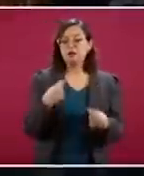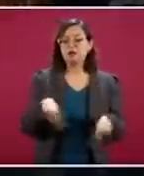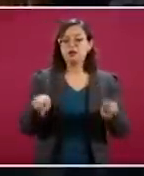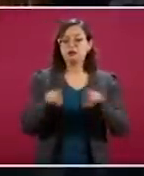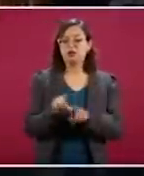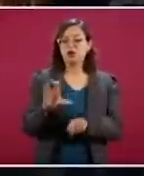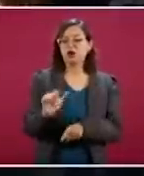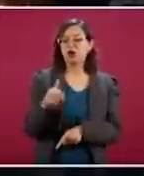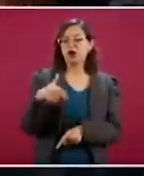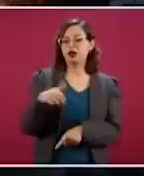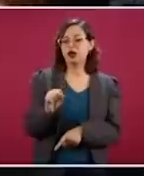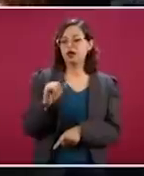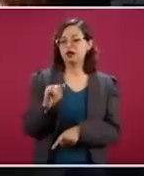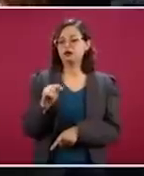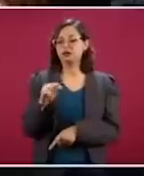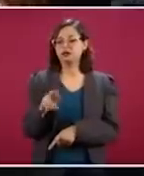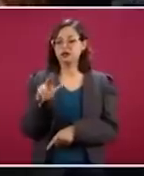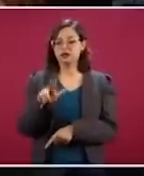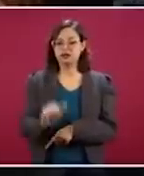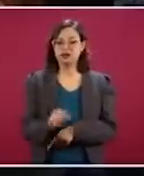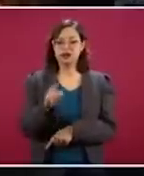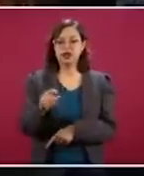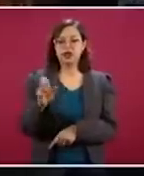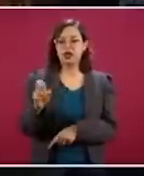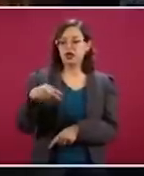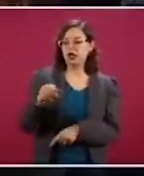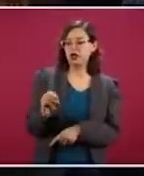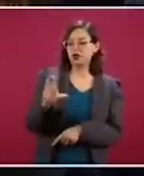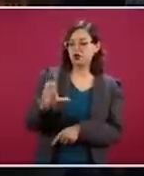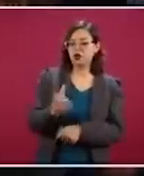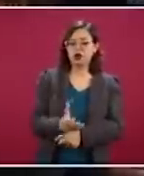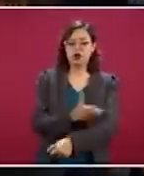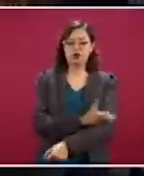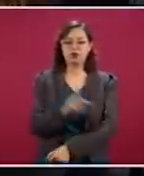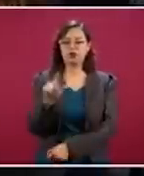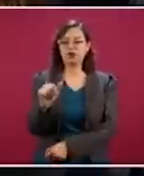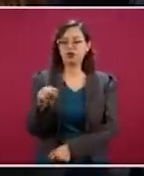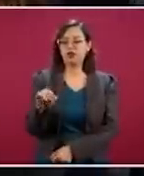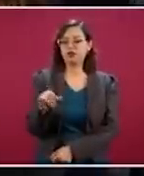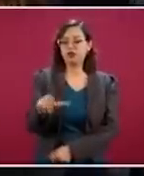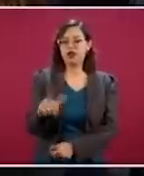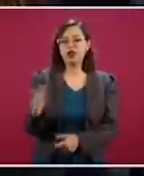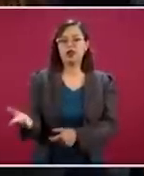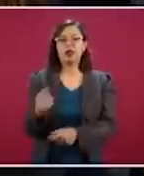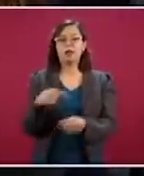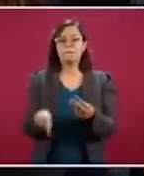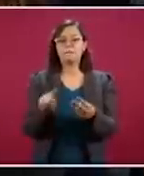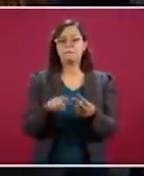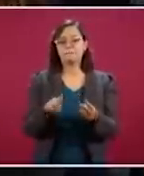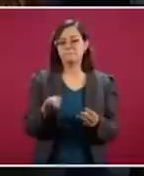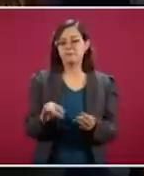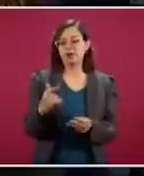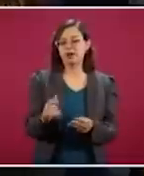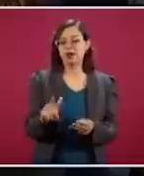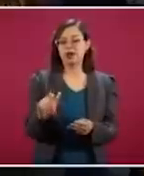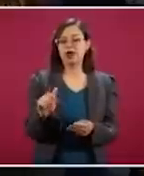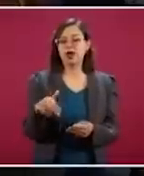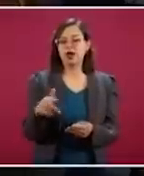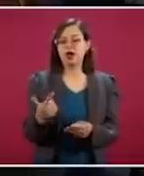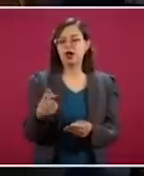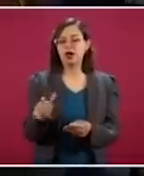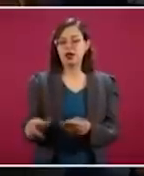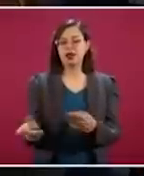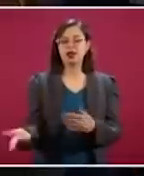por Enoc Castellanos, viene acompañado por Daniel Calvert y Miguel Ángel Nogueira. Está